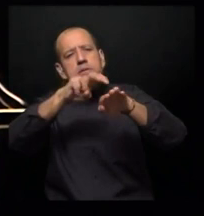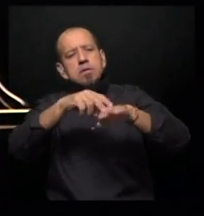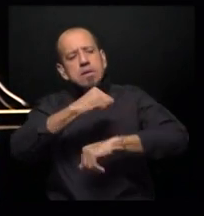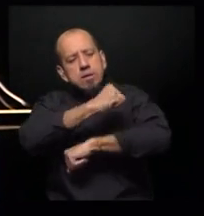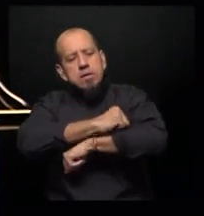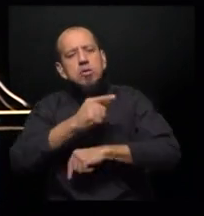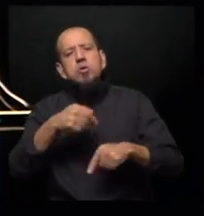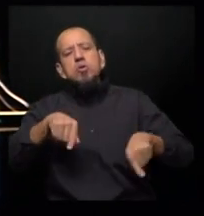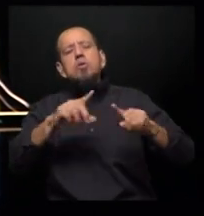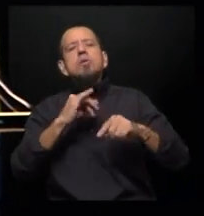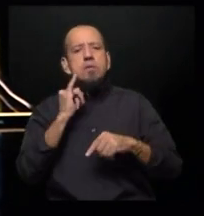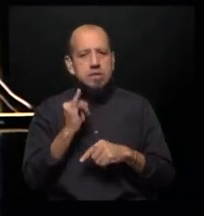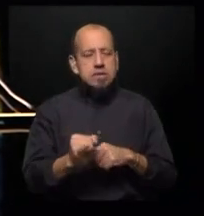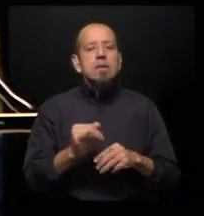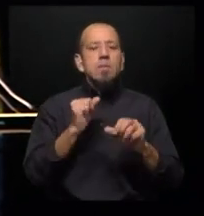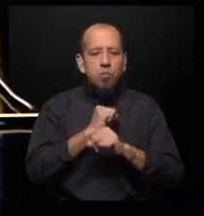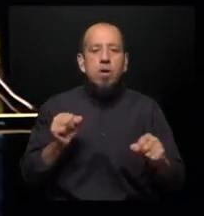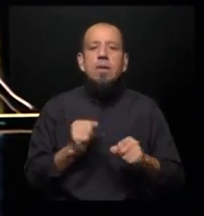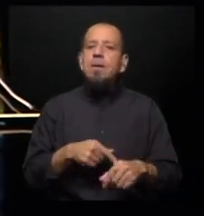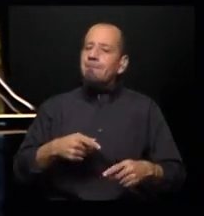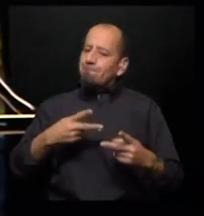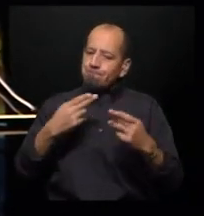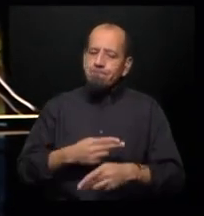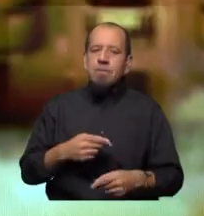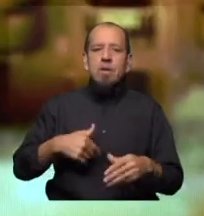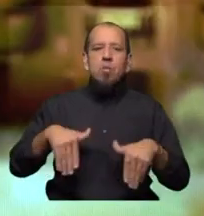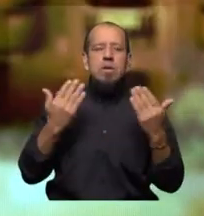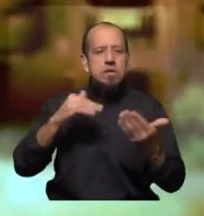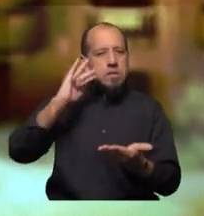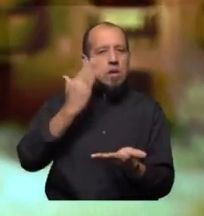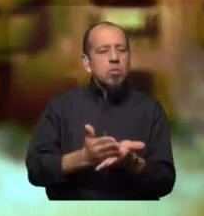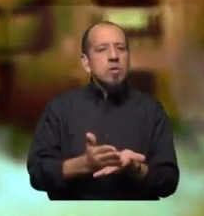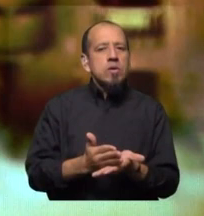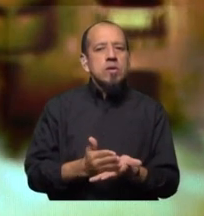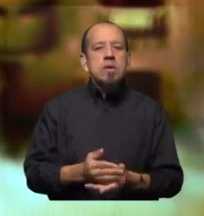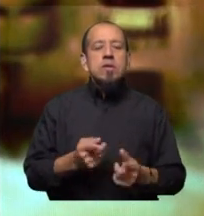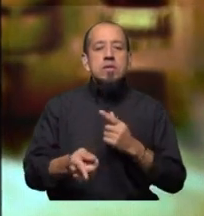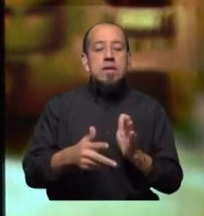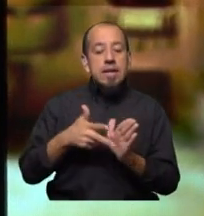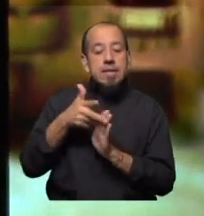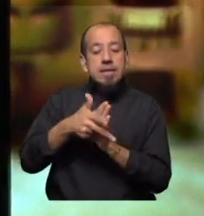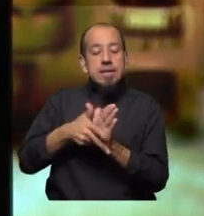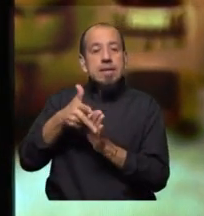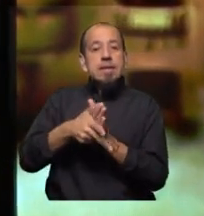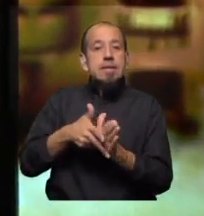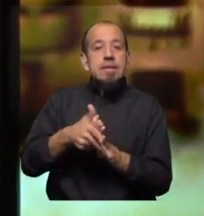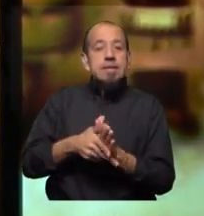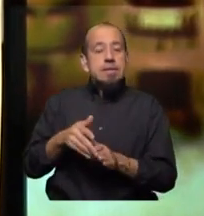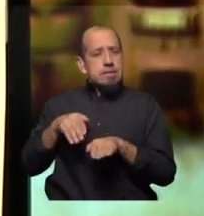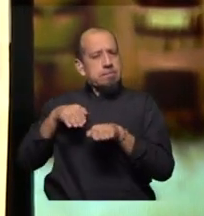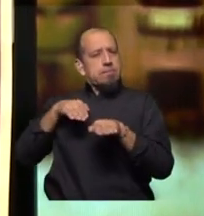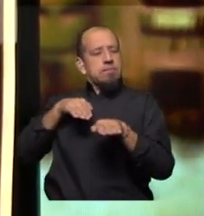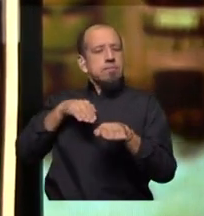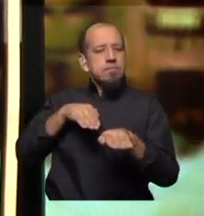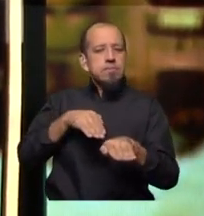los pescantes sí podrían detener cualquier dictadura mientras el tren frena las ruedas chirrían agarro